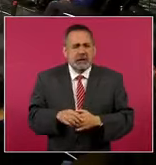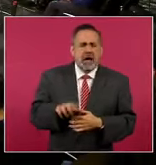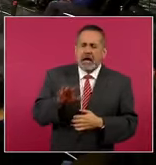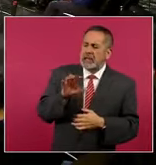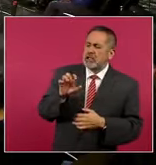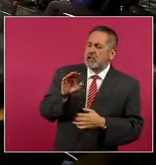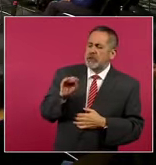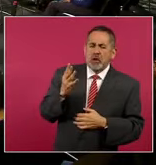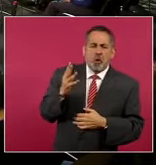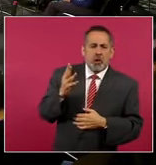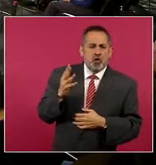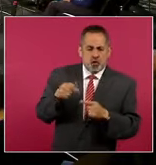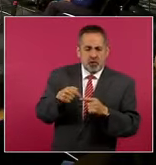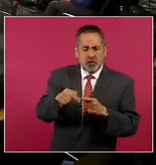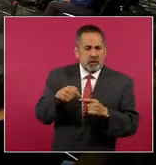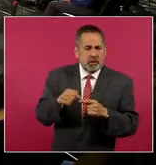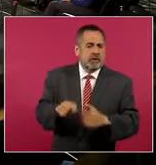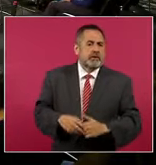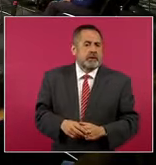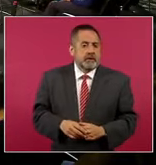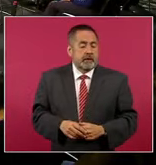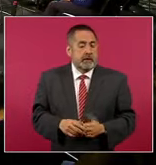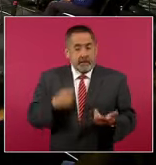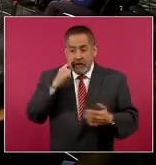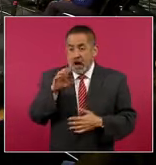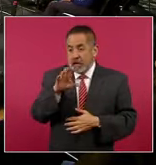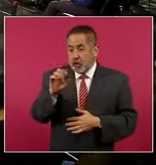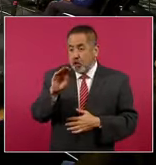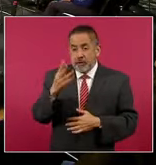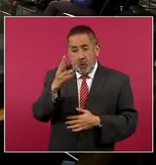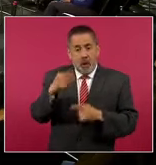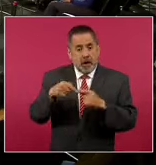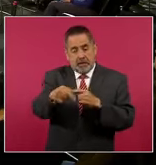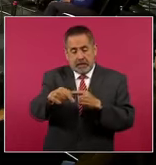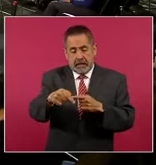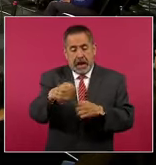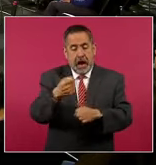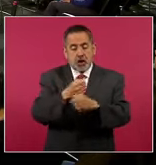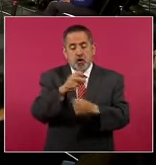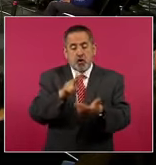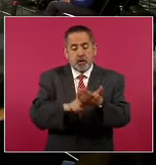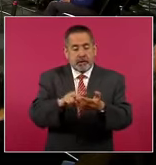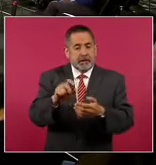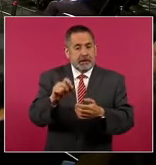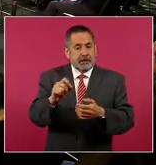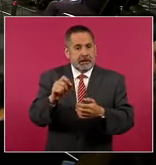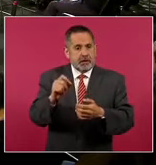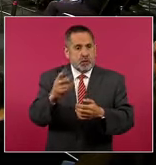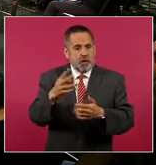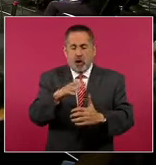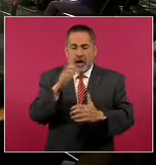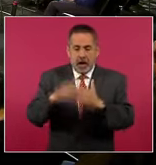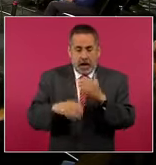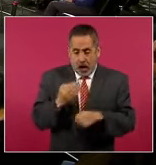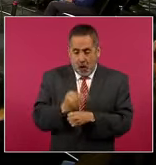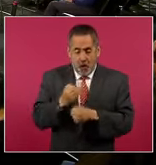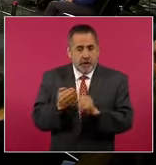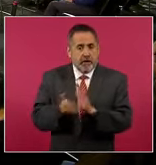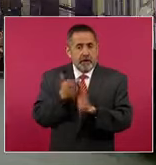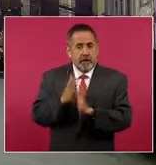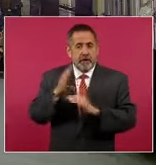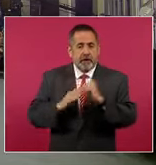594 al final de este año. 594 vamos a tener a finales del gobierno. Pero hasta ahora construidos